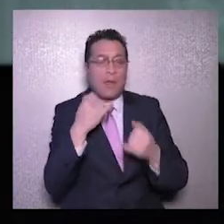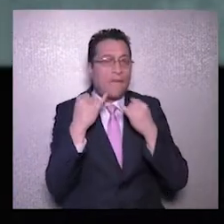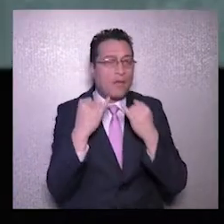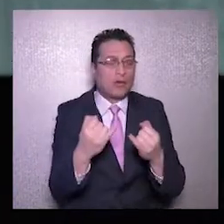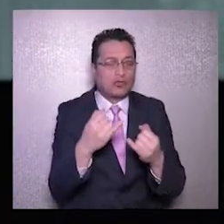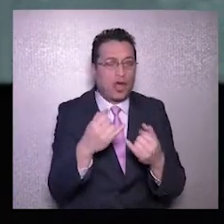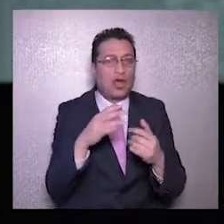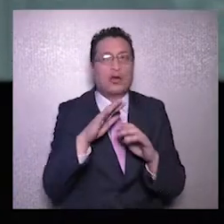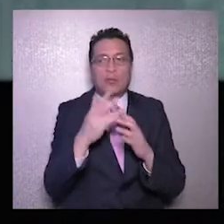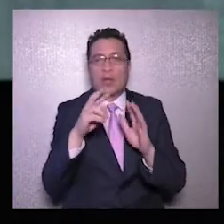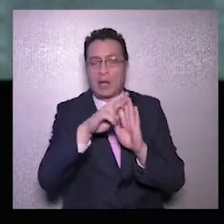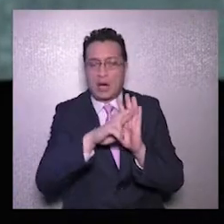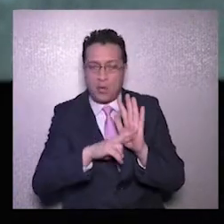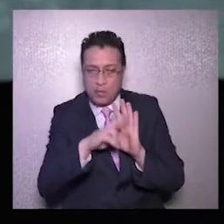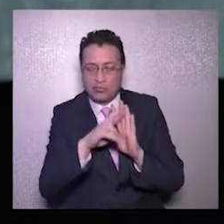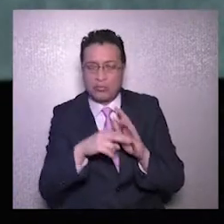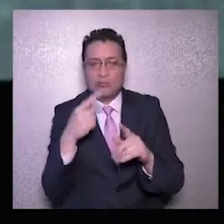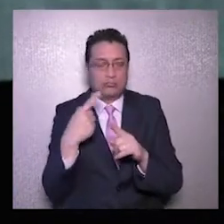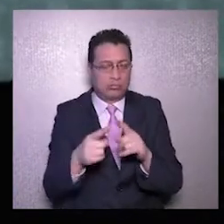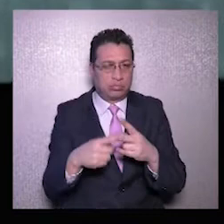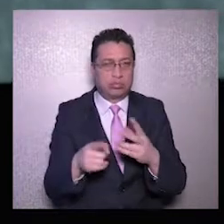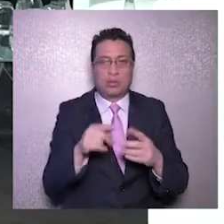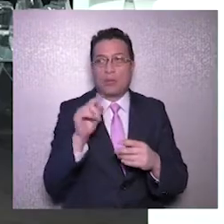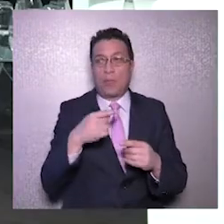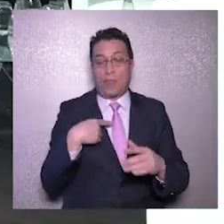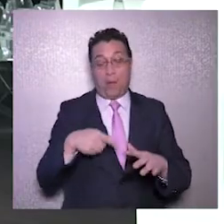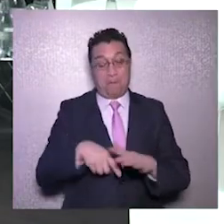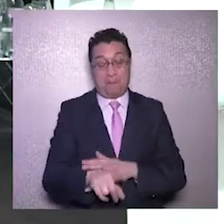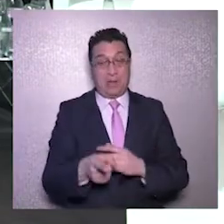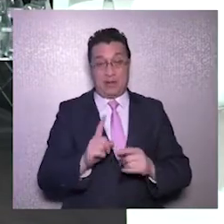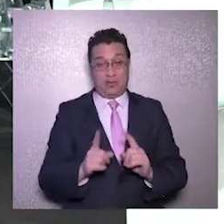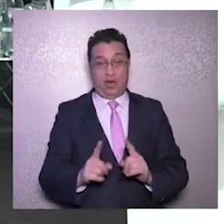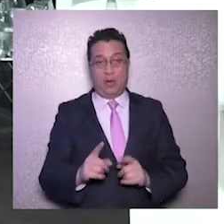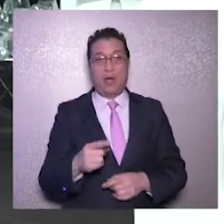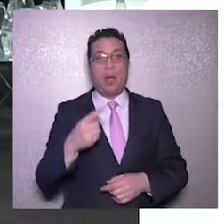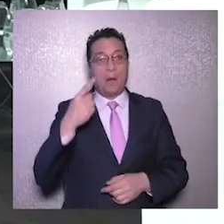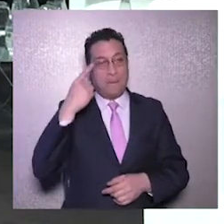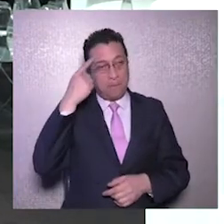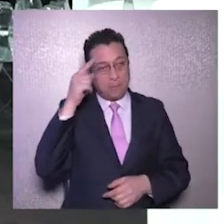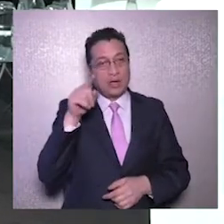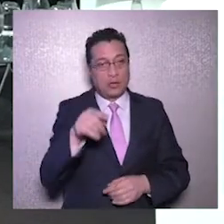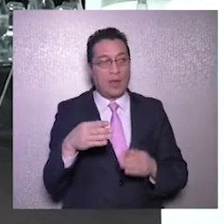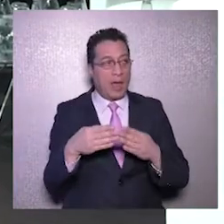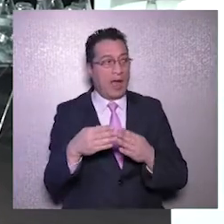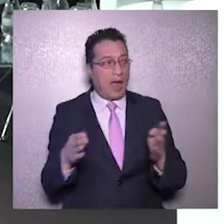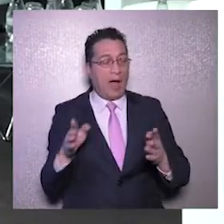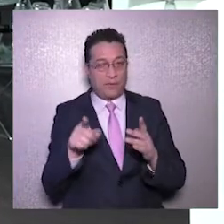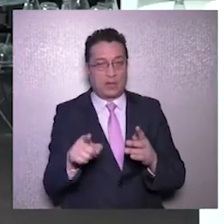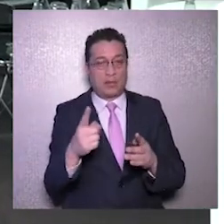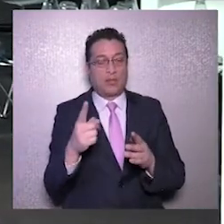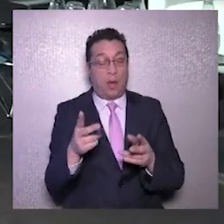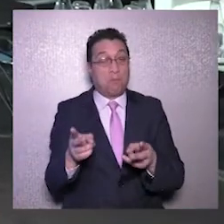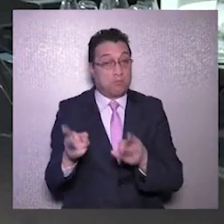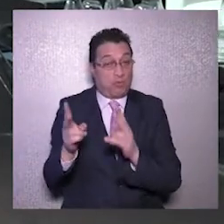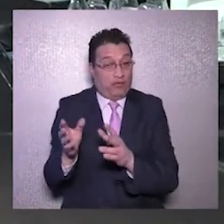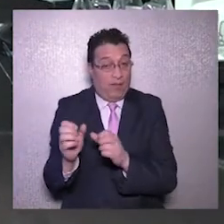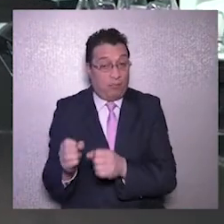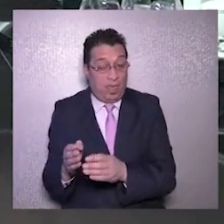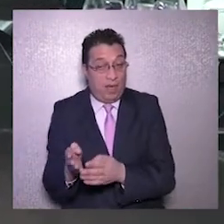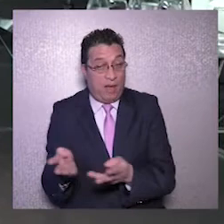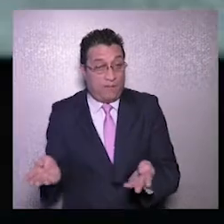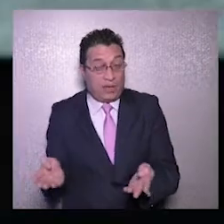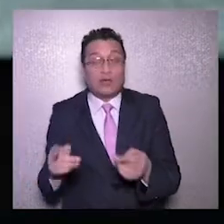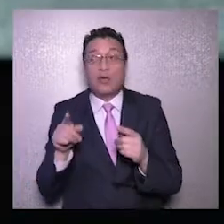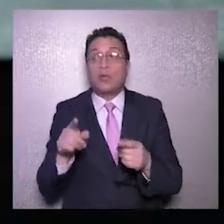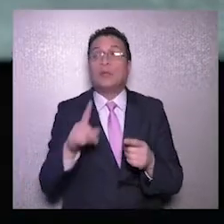datos, regulatorios, etcétera, en los cuales no me voy a meter, pero abre esta ventana, ¿no es cierto?, y